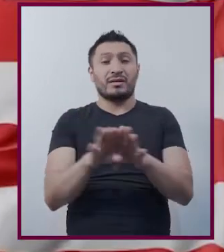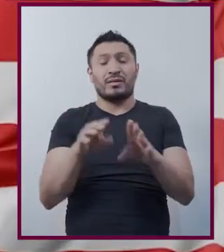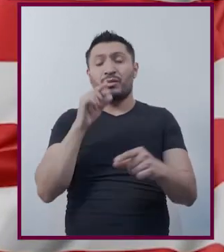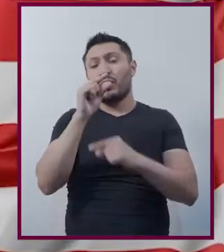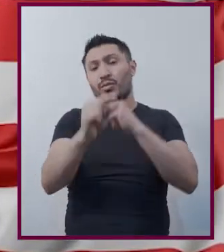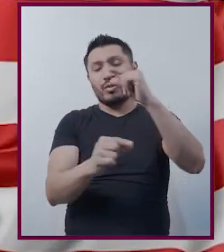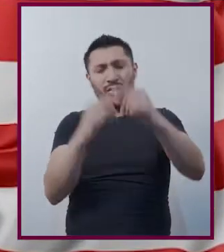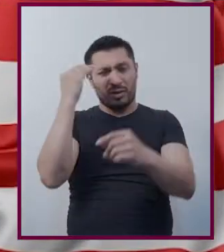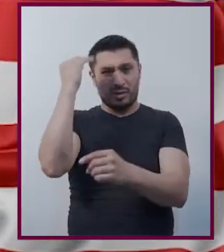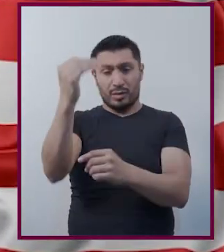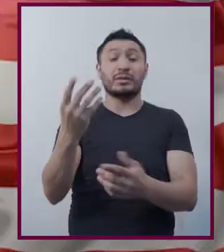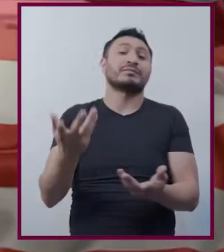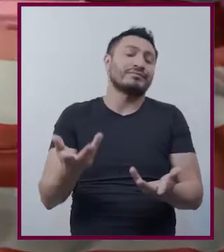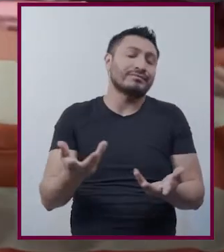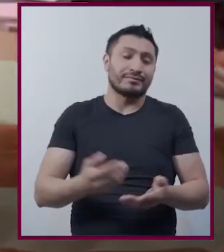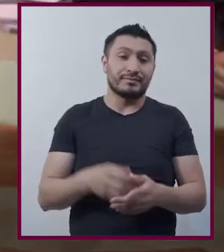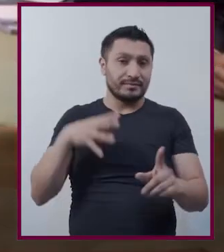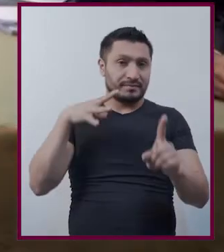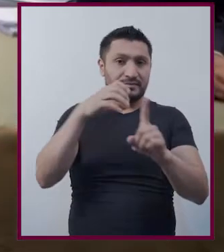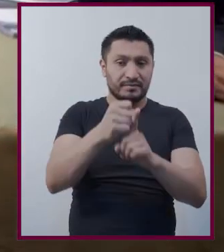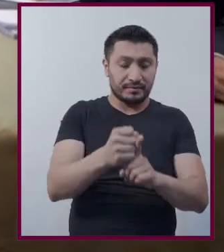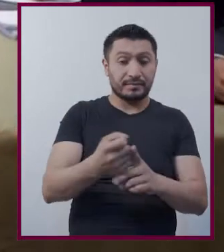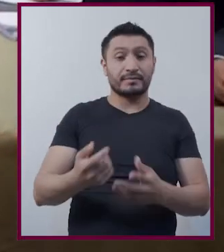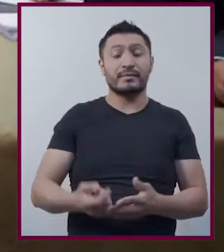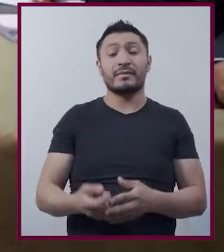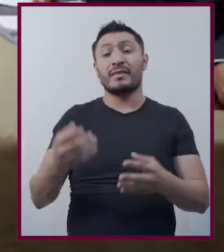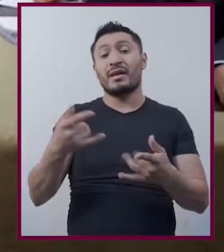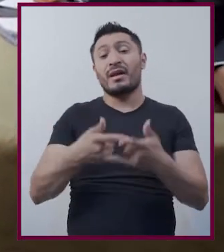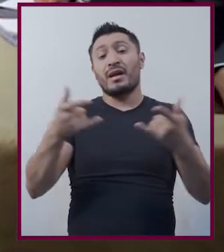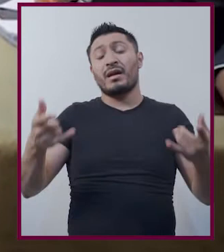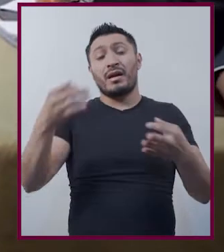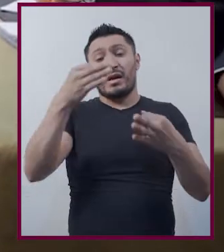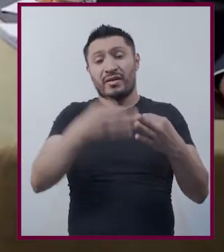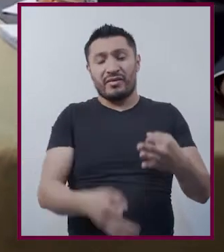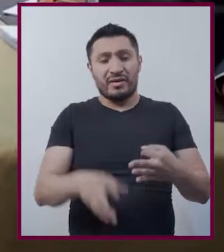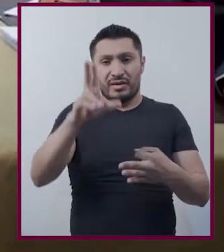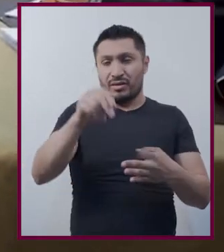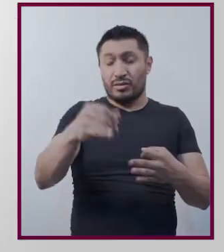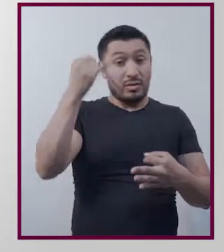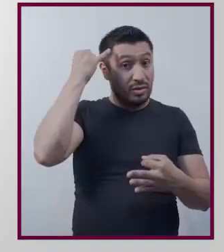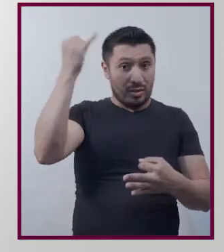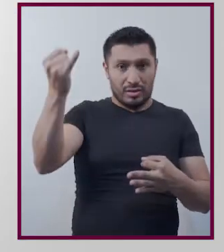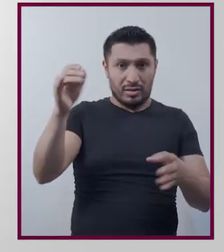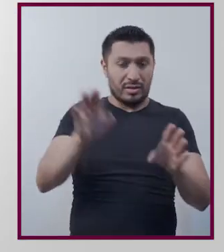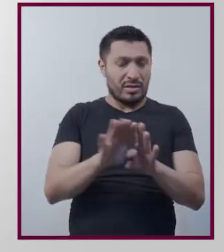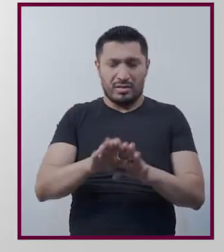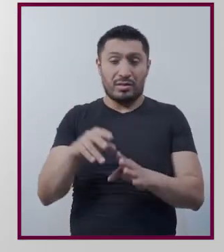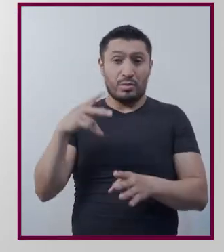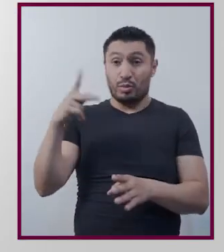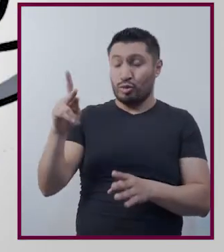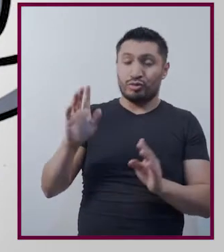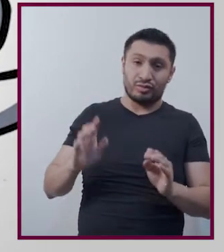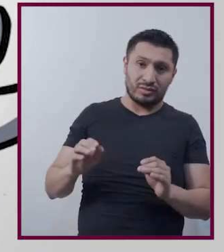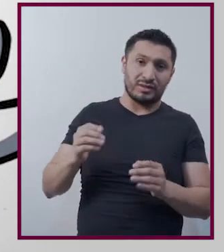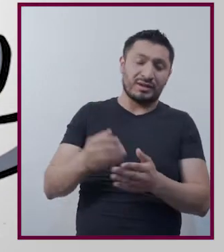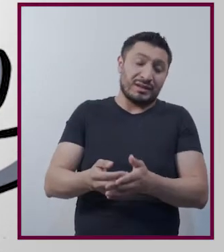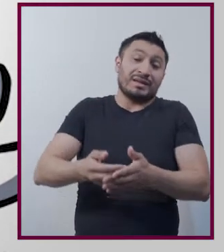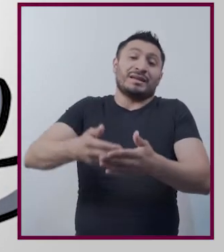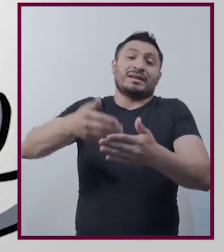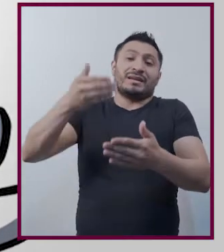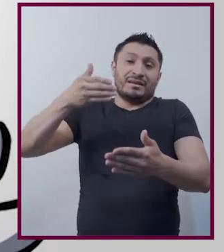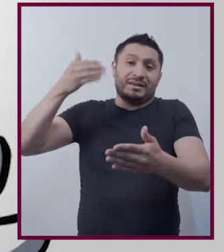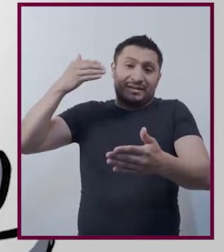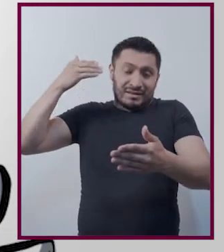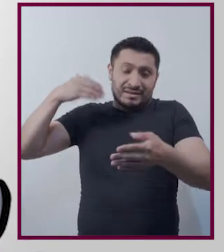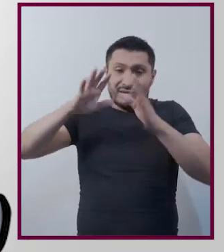al cabo de un tiempo. Para ser honestos, el fin de la historia no era una idea tan original, pues como ya hemos visto